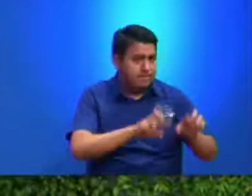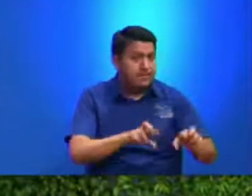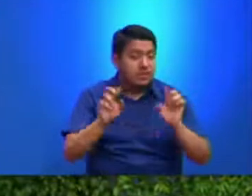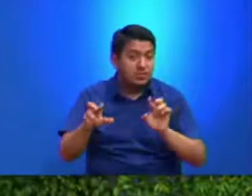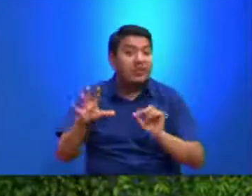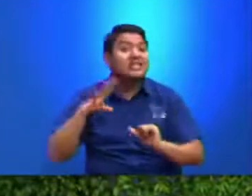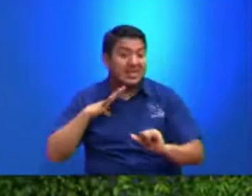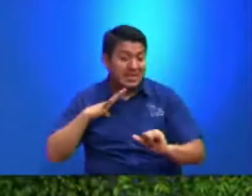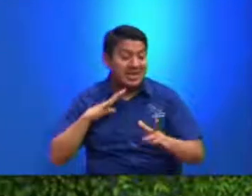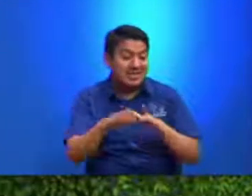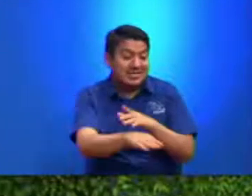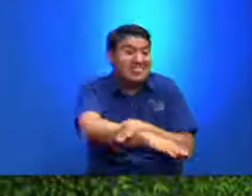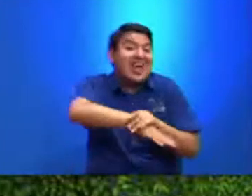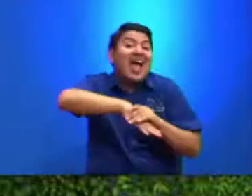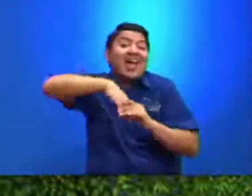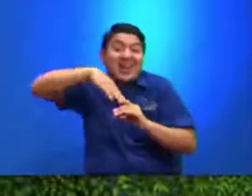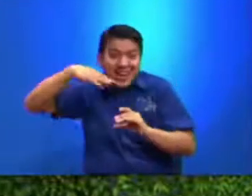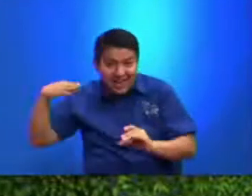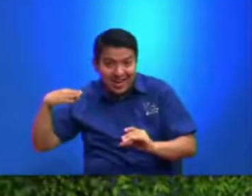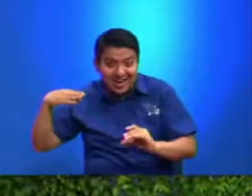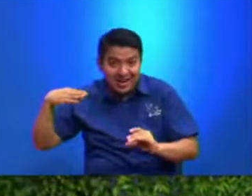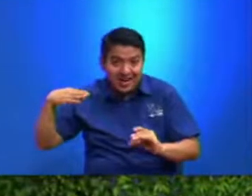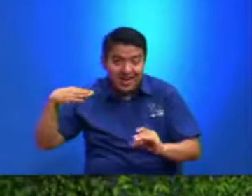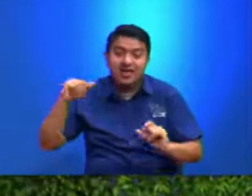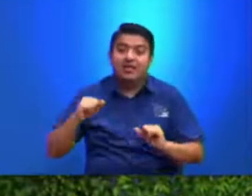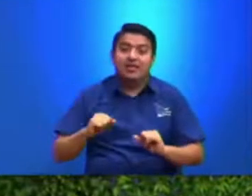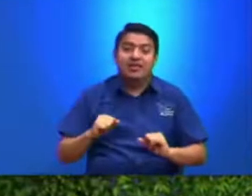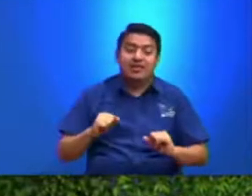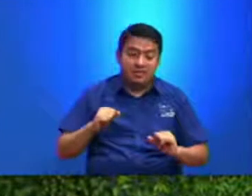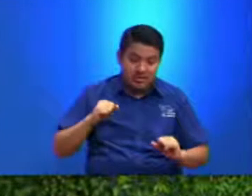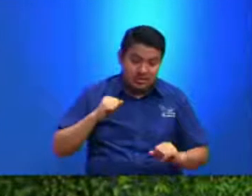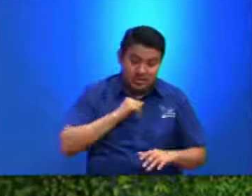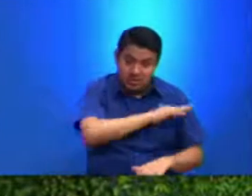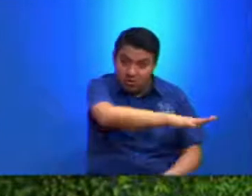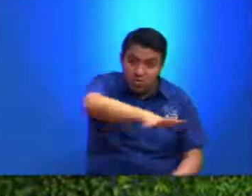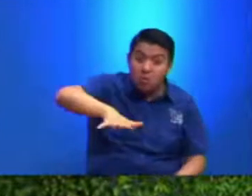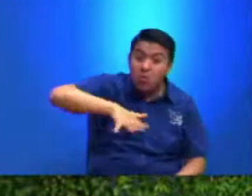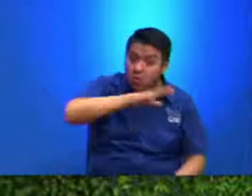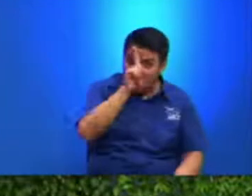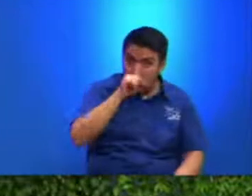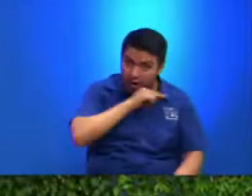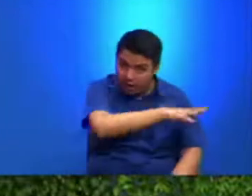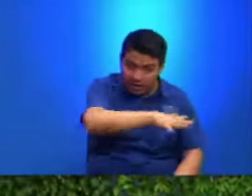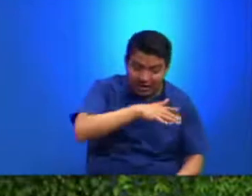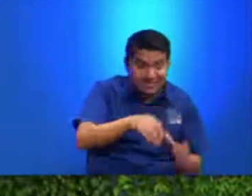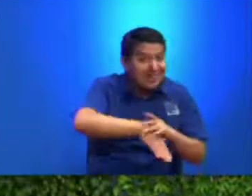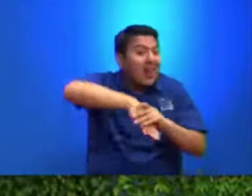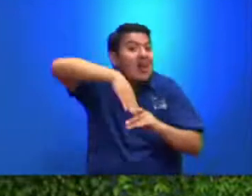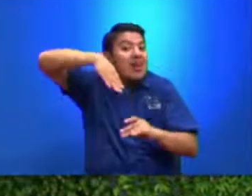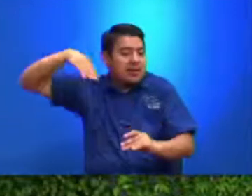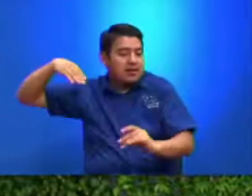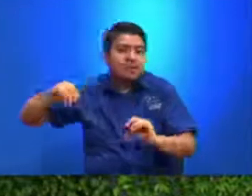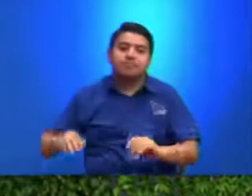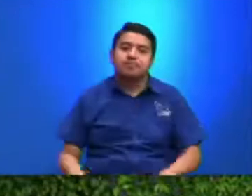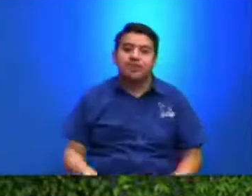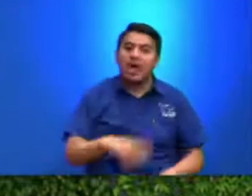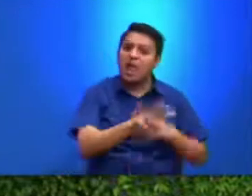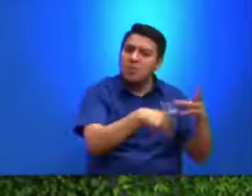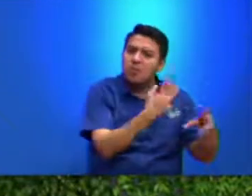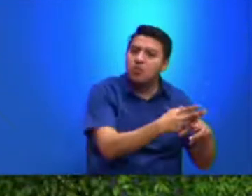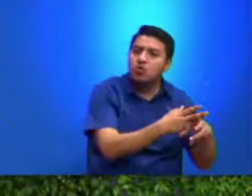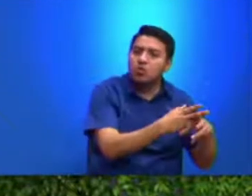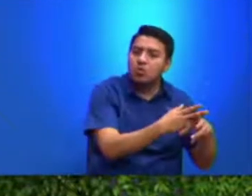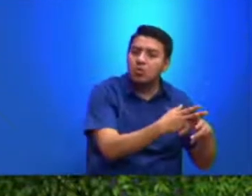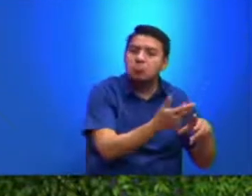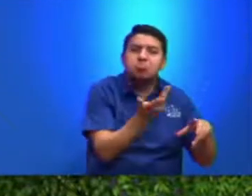Es una especie de cárcel. La tierra es una especie de cárcel gigantesca. Mire, se lo voy a poner desde esta perspectiva.